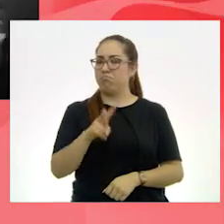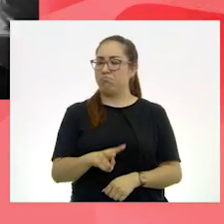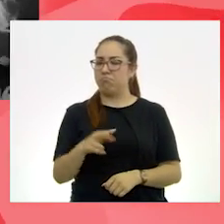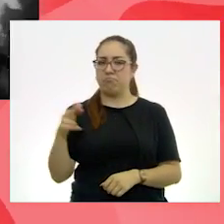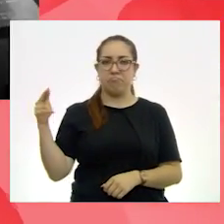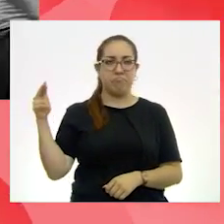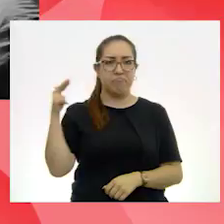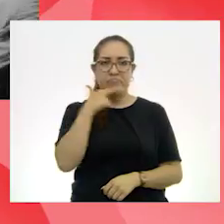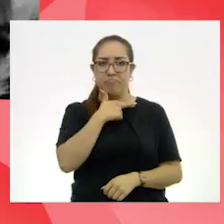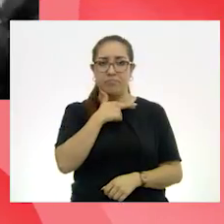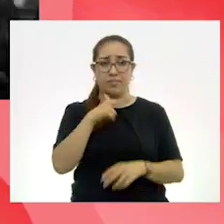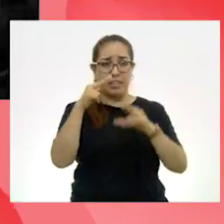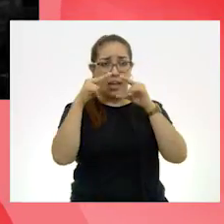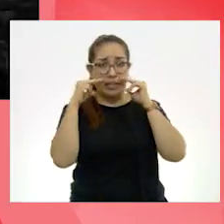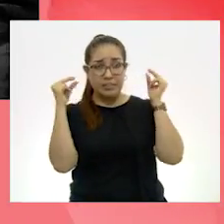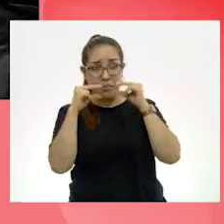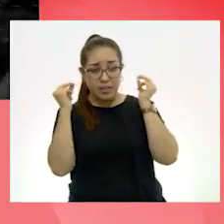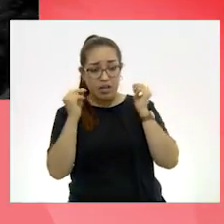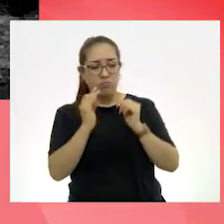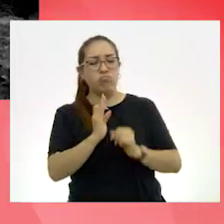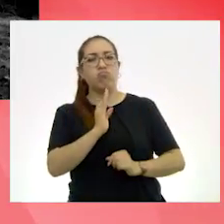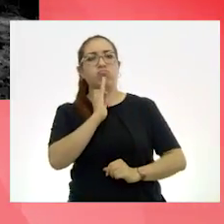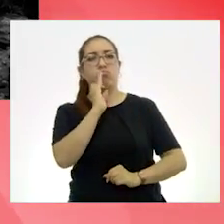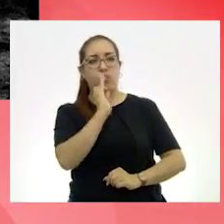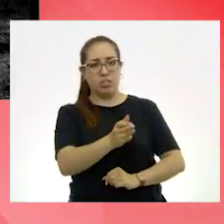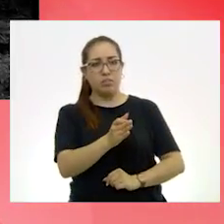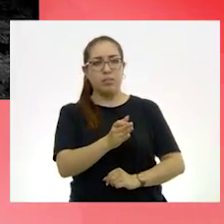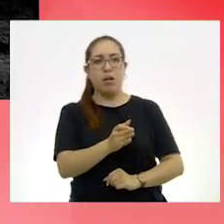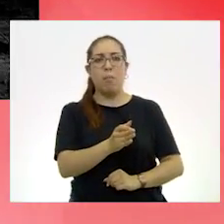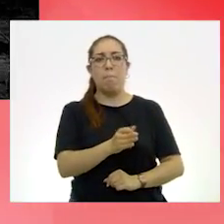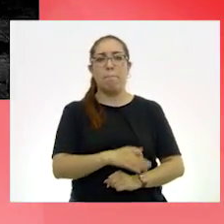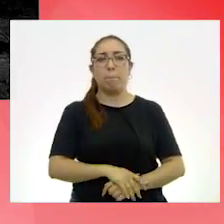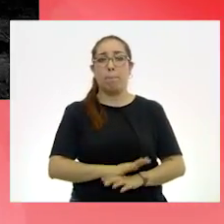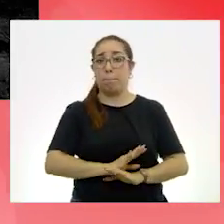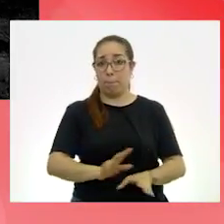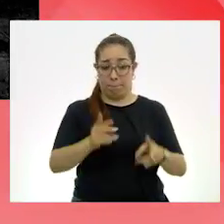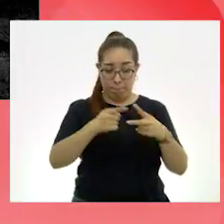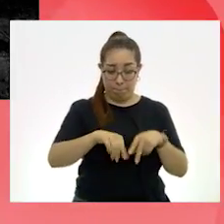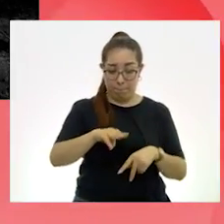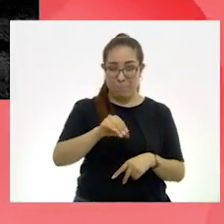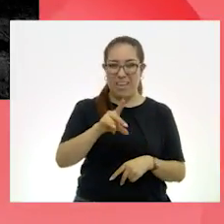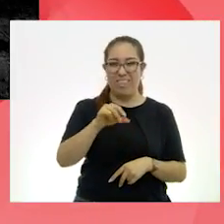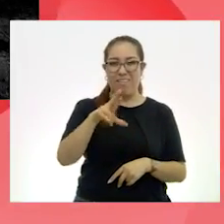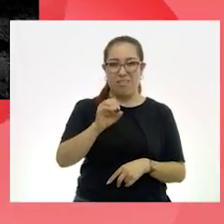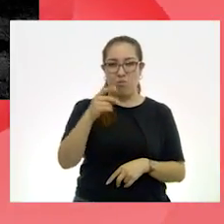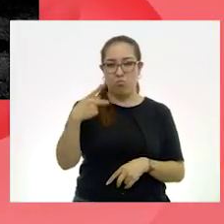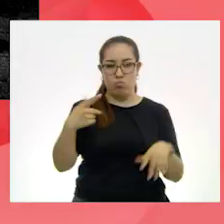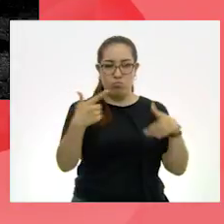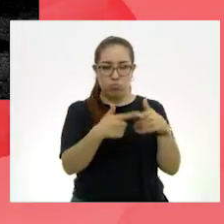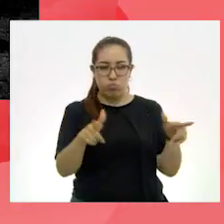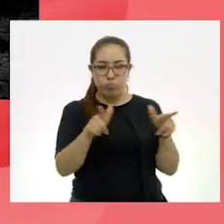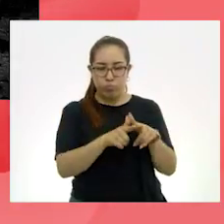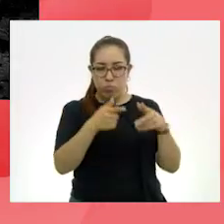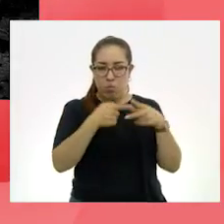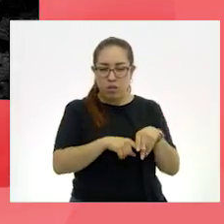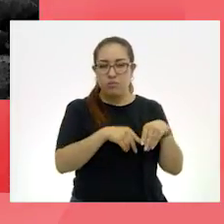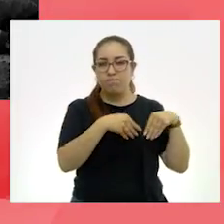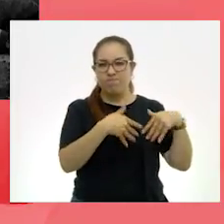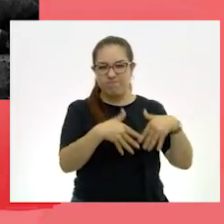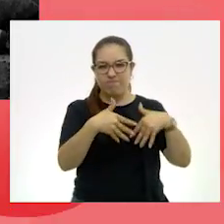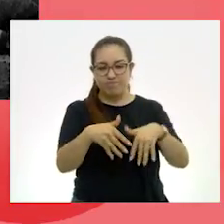Zapata acepta el movimiento maderista en marzo de